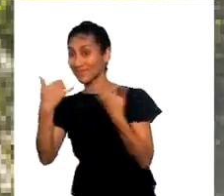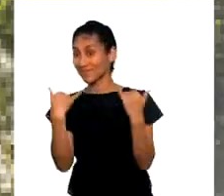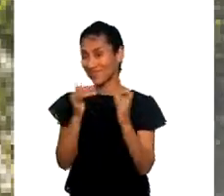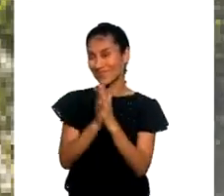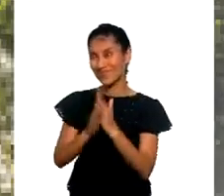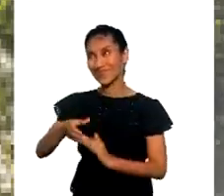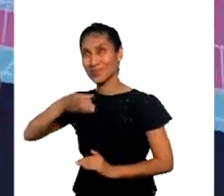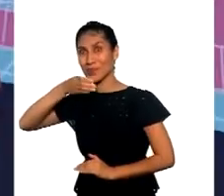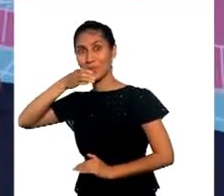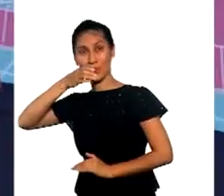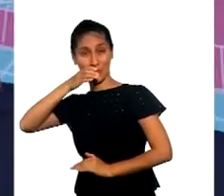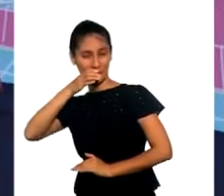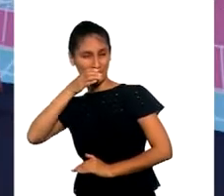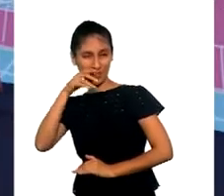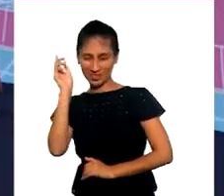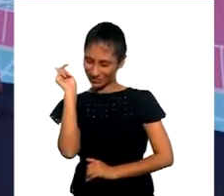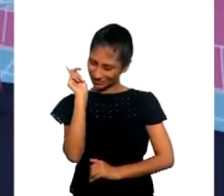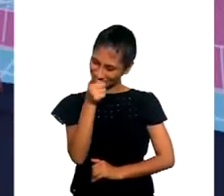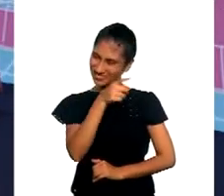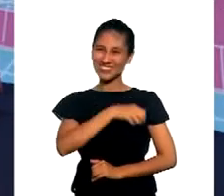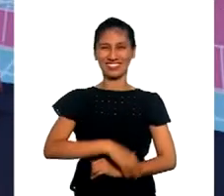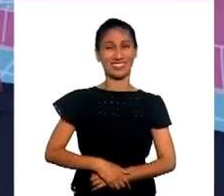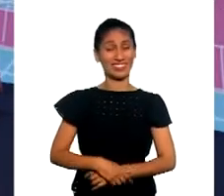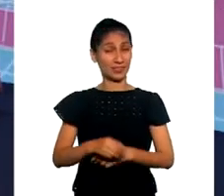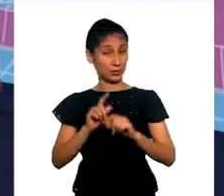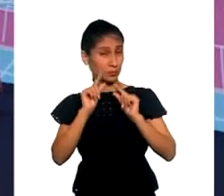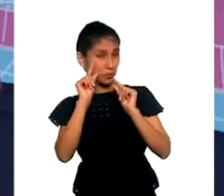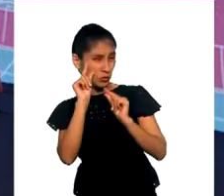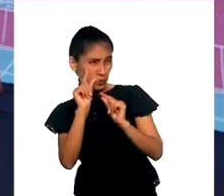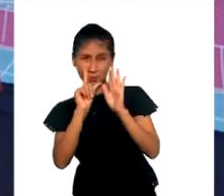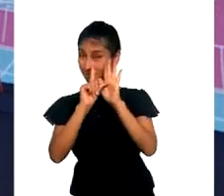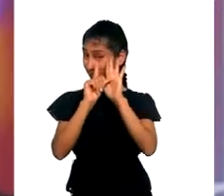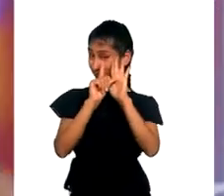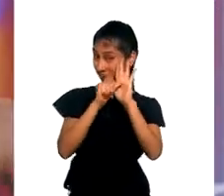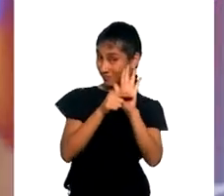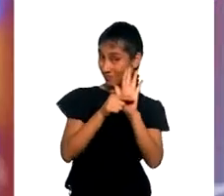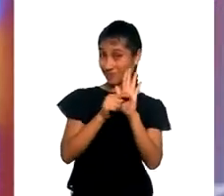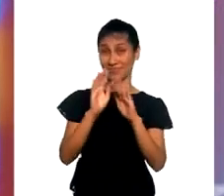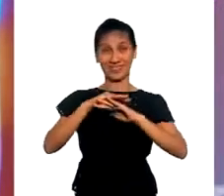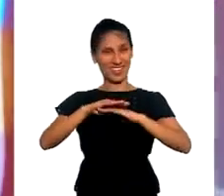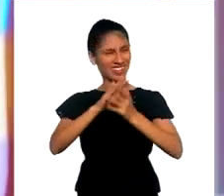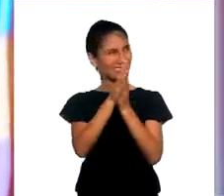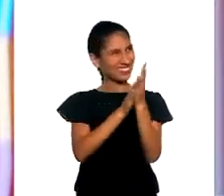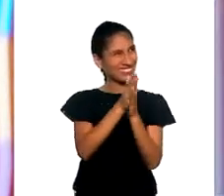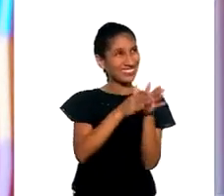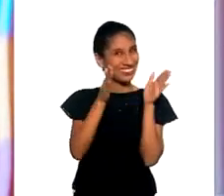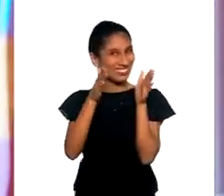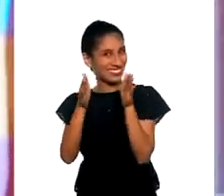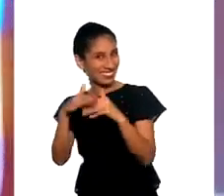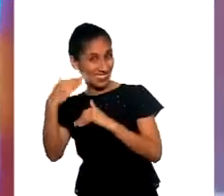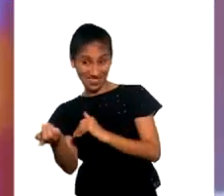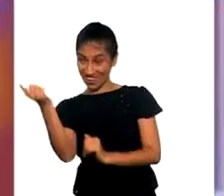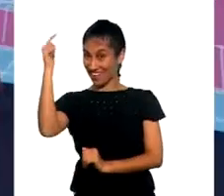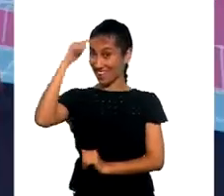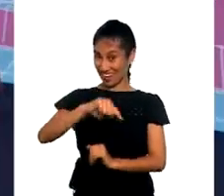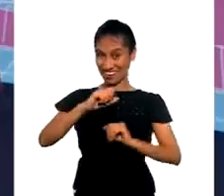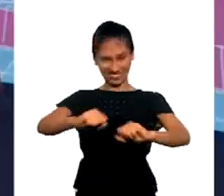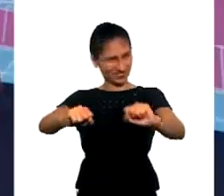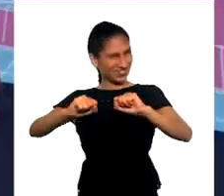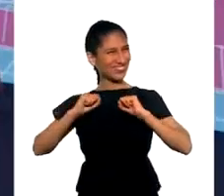y me parece bien tomémonos unos minutos para prepararnos y regresemos